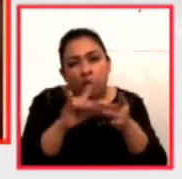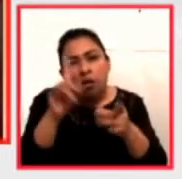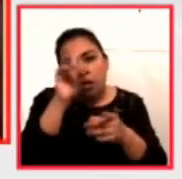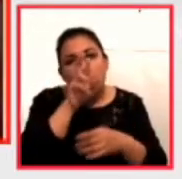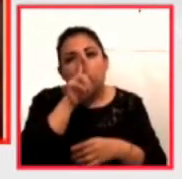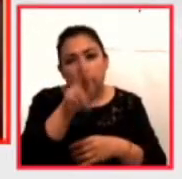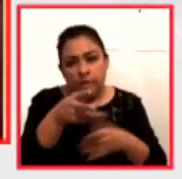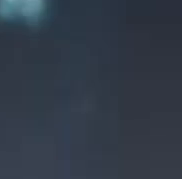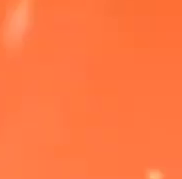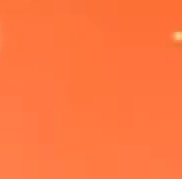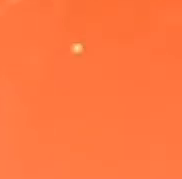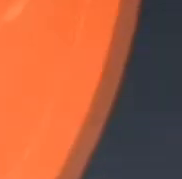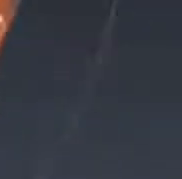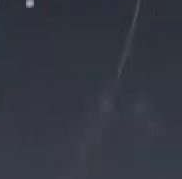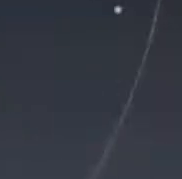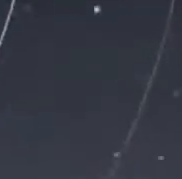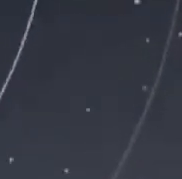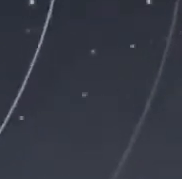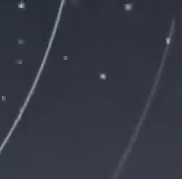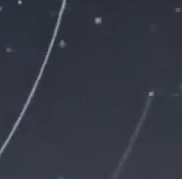pausa.